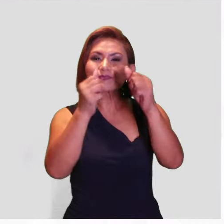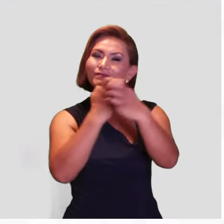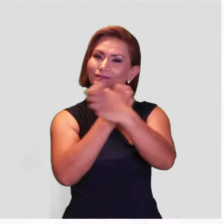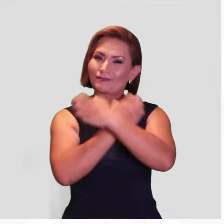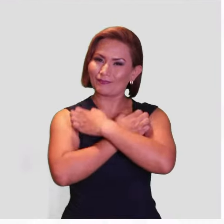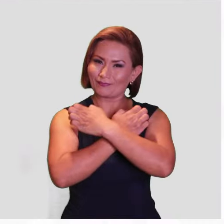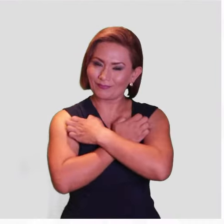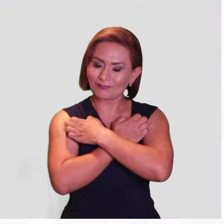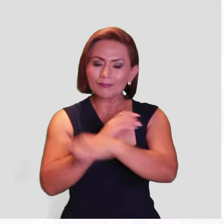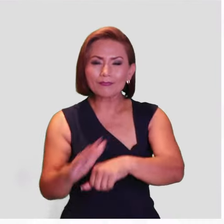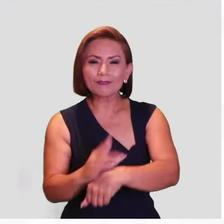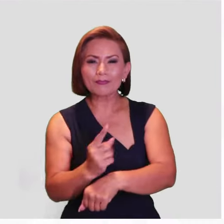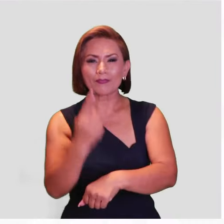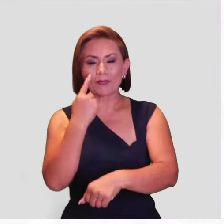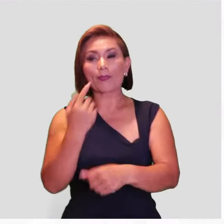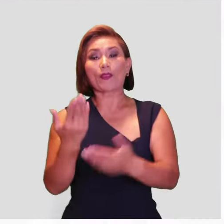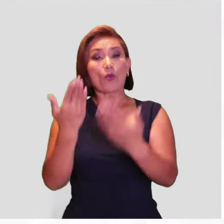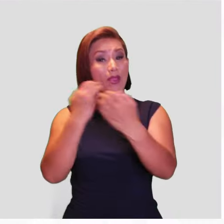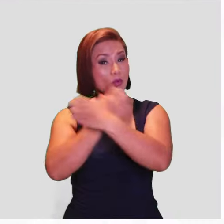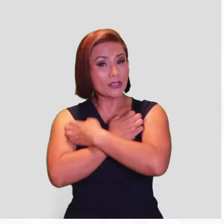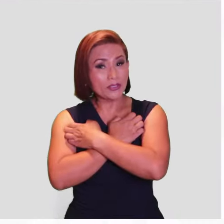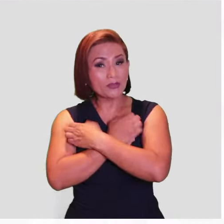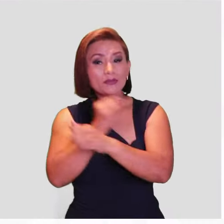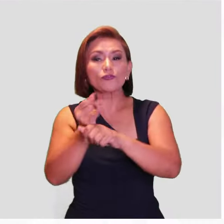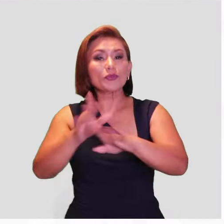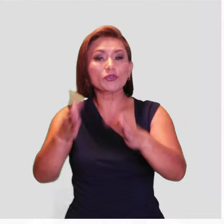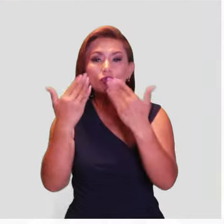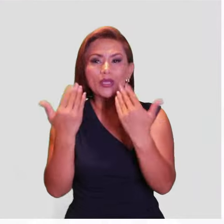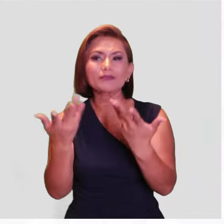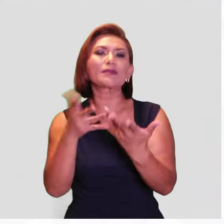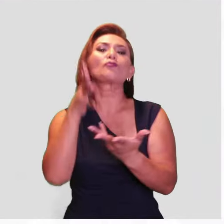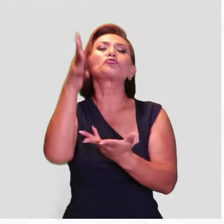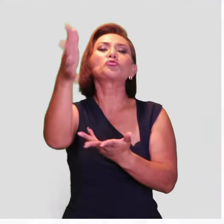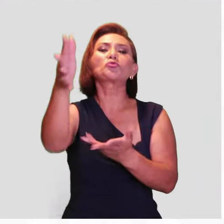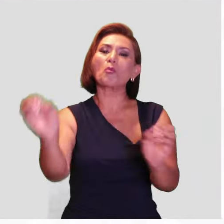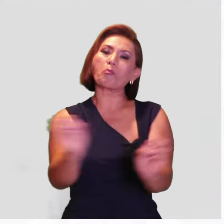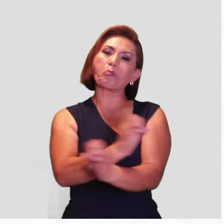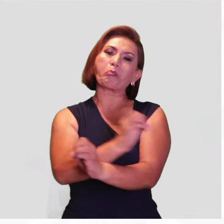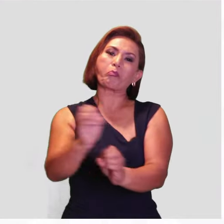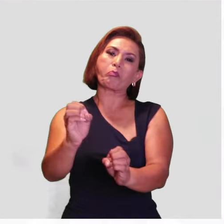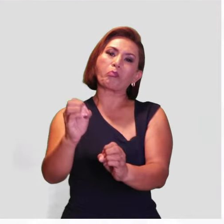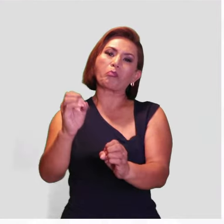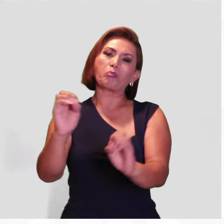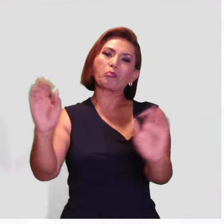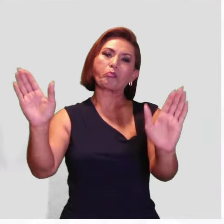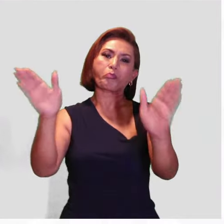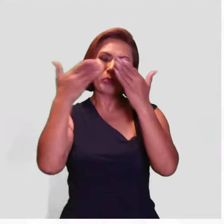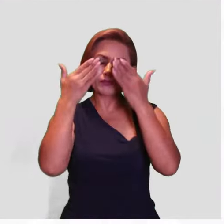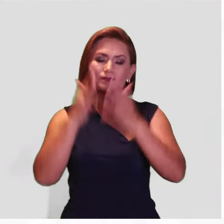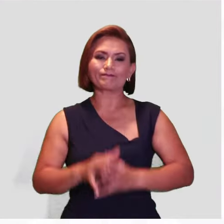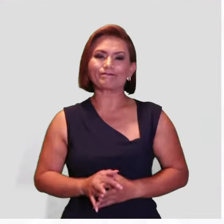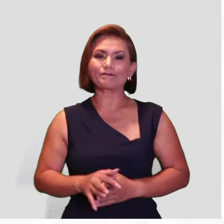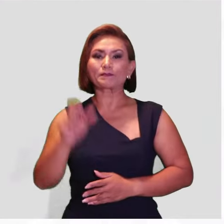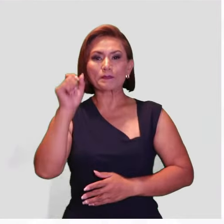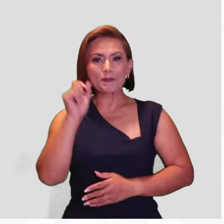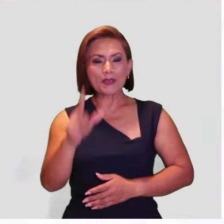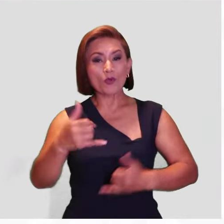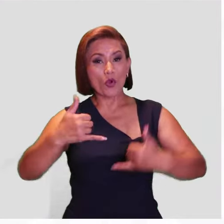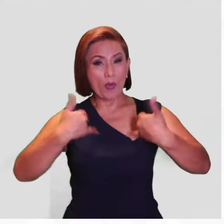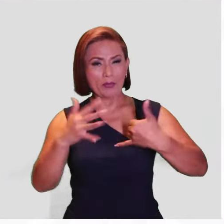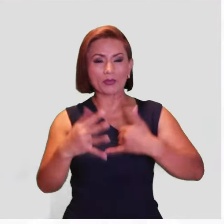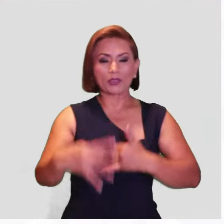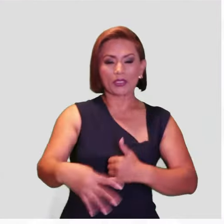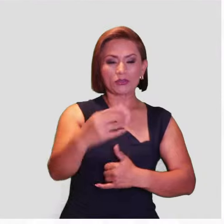sin educación, sin información, no hay mucho futuro para nuestros jóvenes. También considerando que los jóvenes de entre